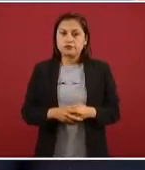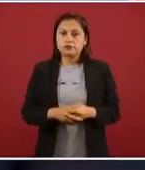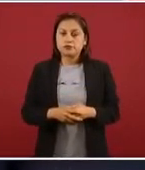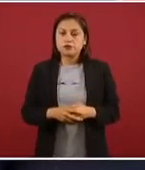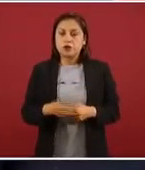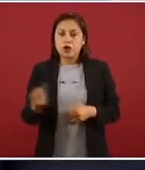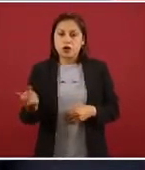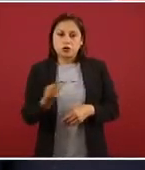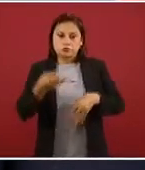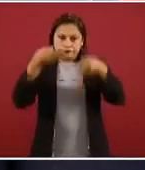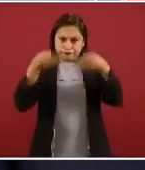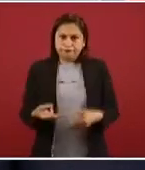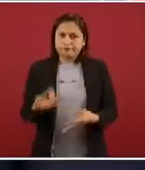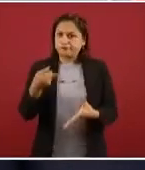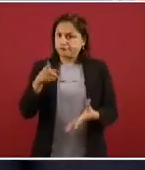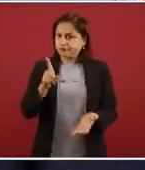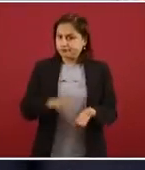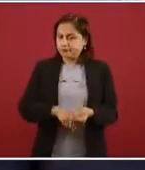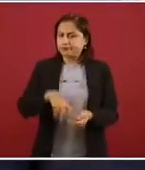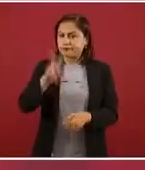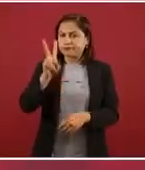rectos, ¿sí?